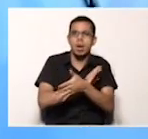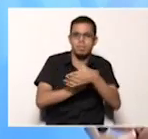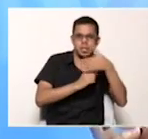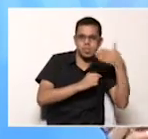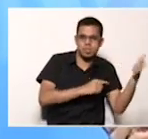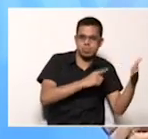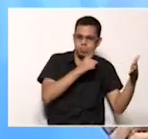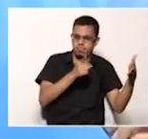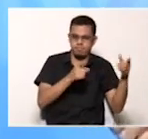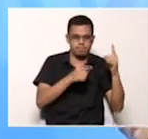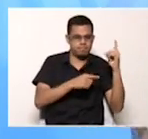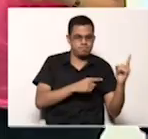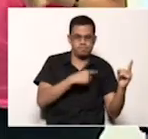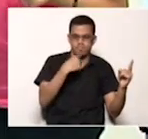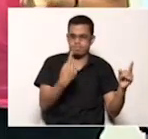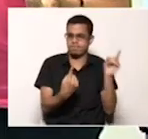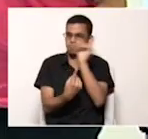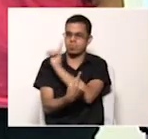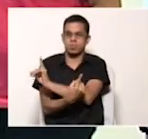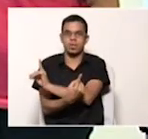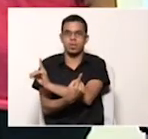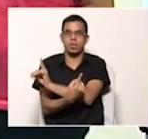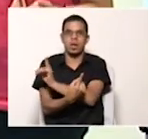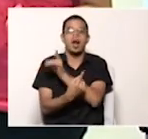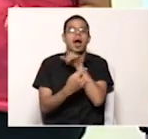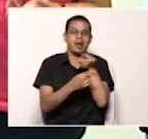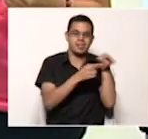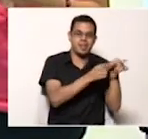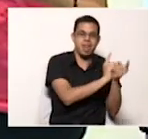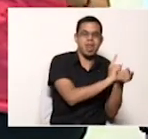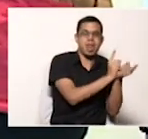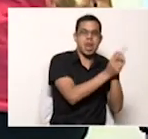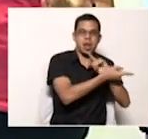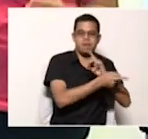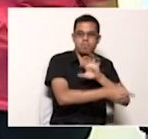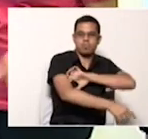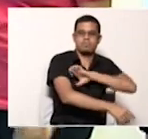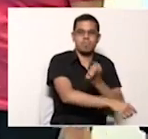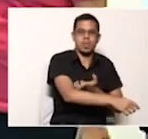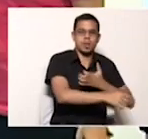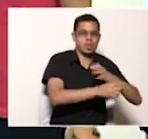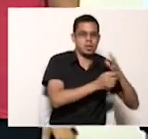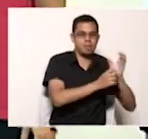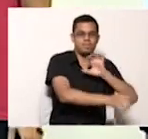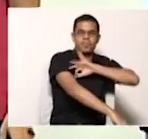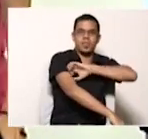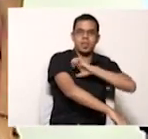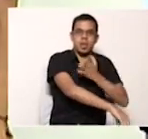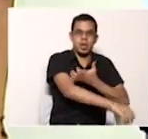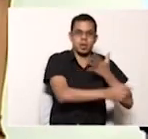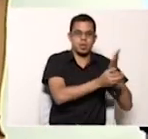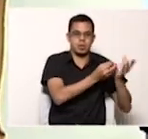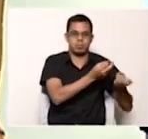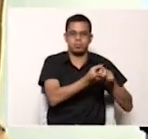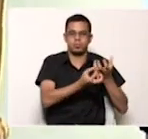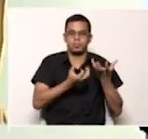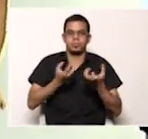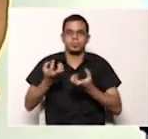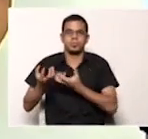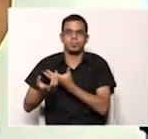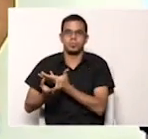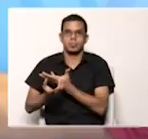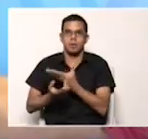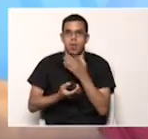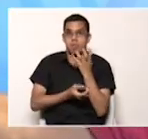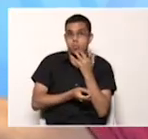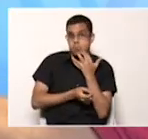estado gaseoso? Suministrando energía en forma de calor. Cuando yo tengo un